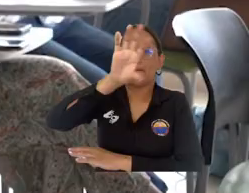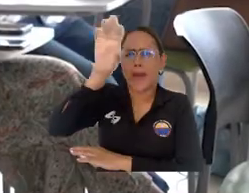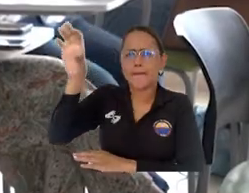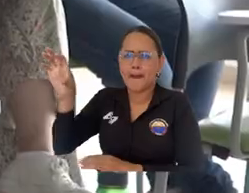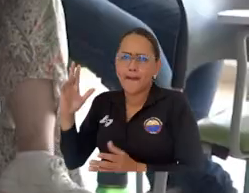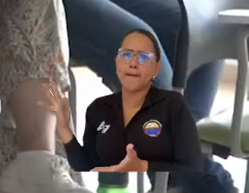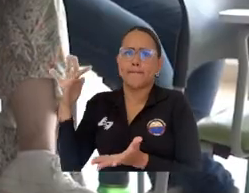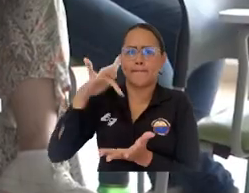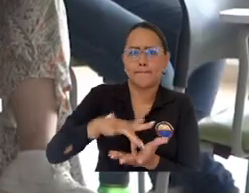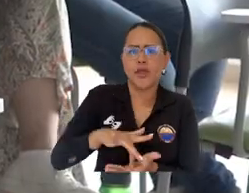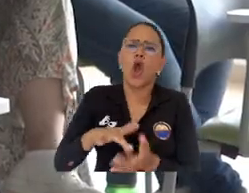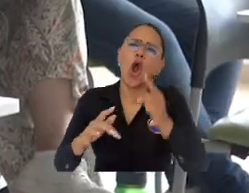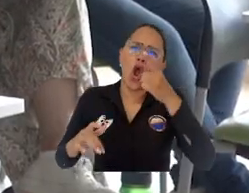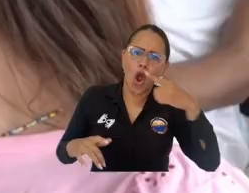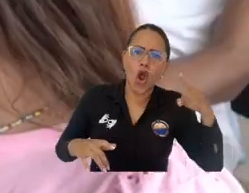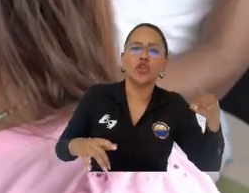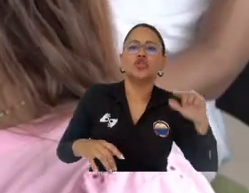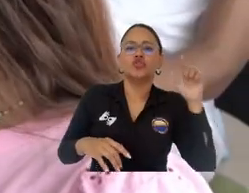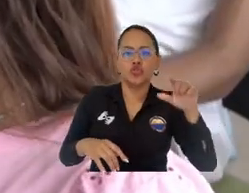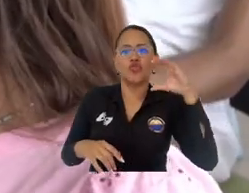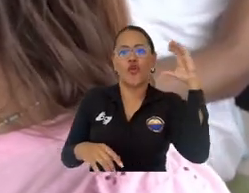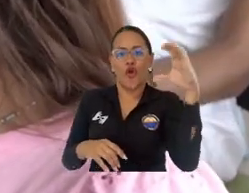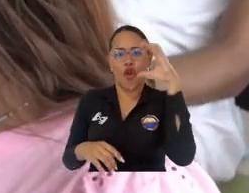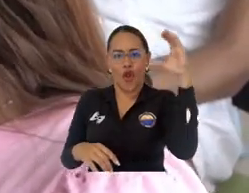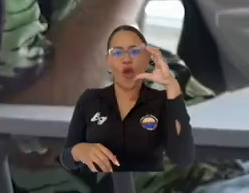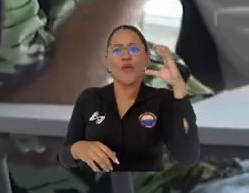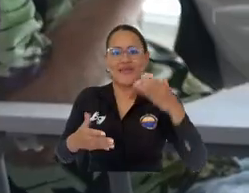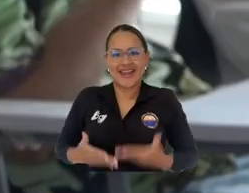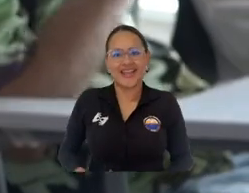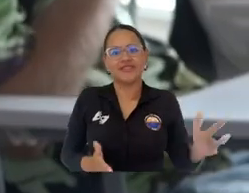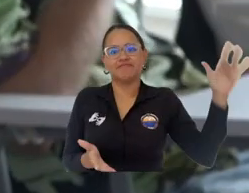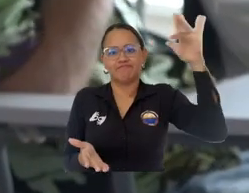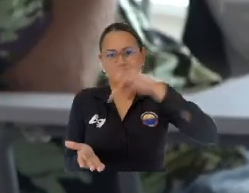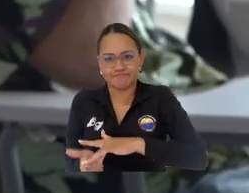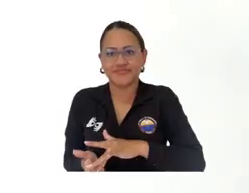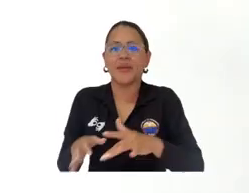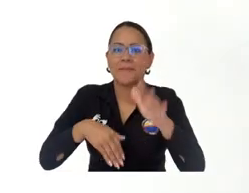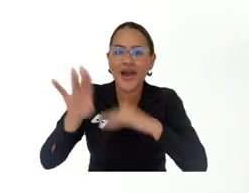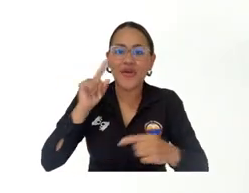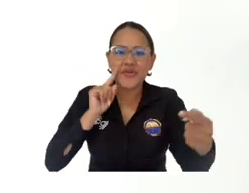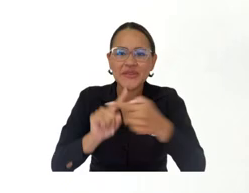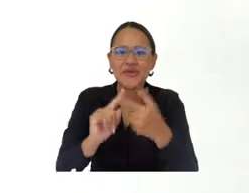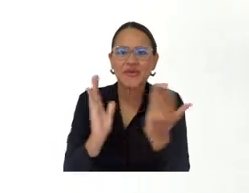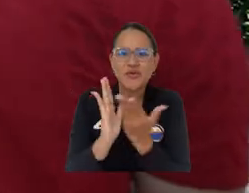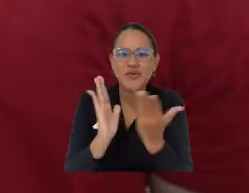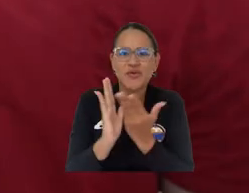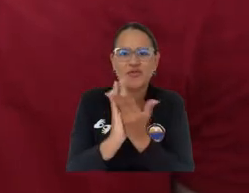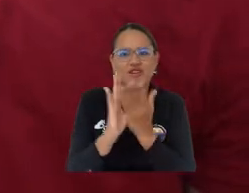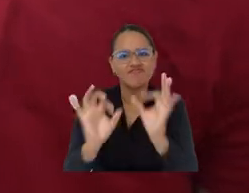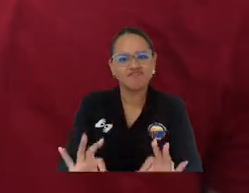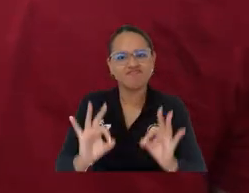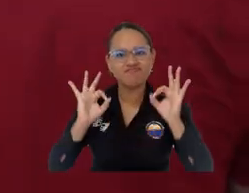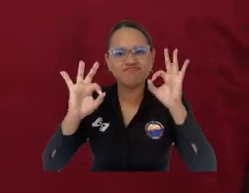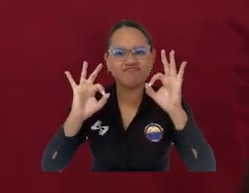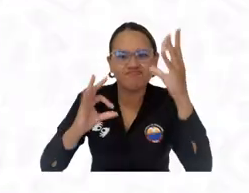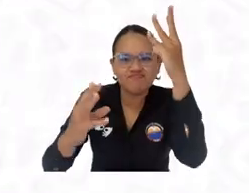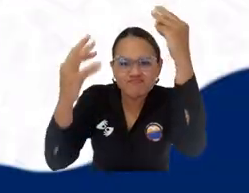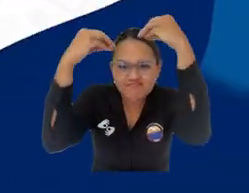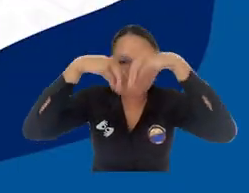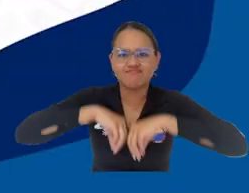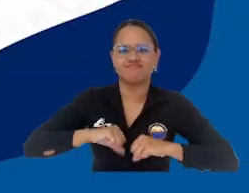ellos provienen de diferentes países y el resto son colombianos, quienes nos eligieron para formarse con educación de alta